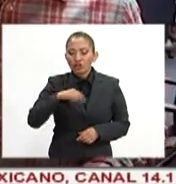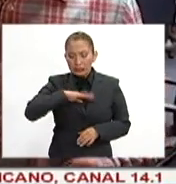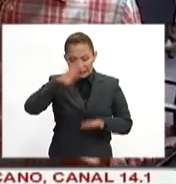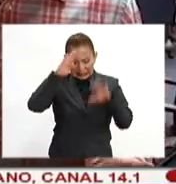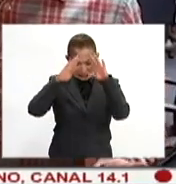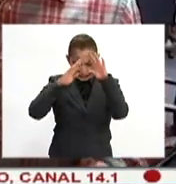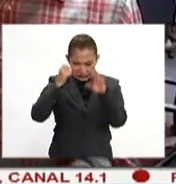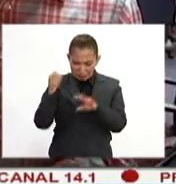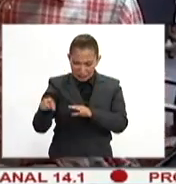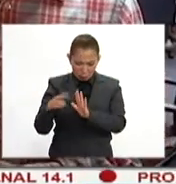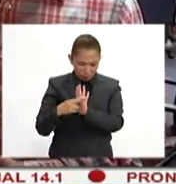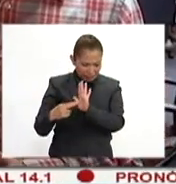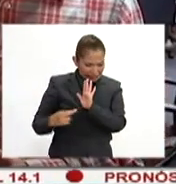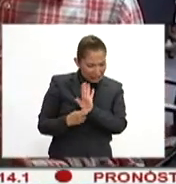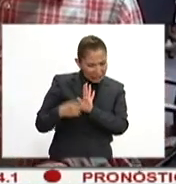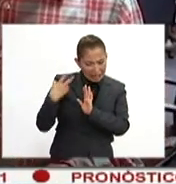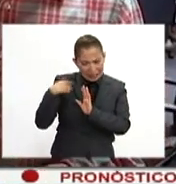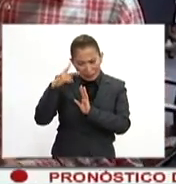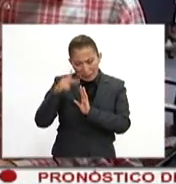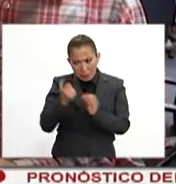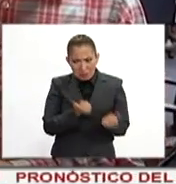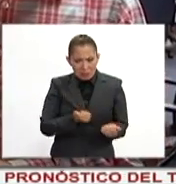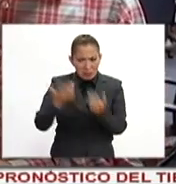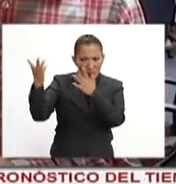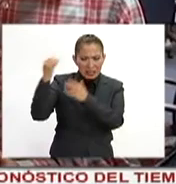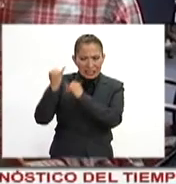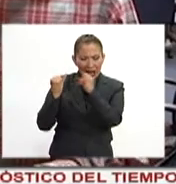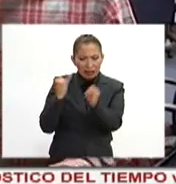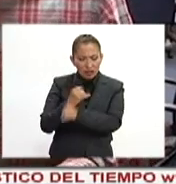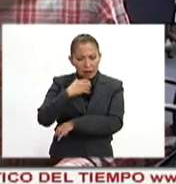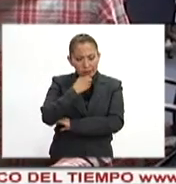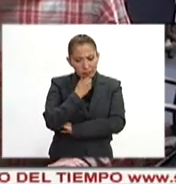pensando en estas normas sociedades mexicanas de exportación,